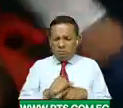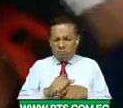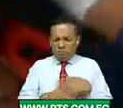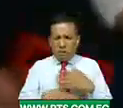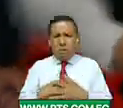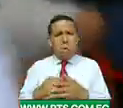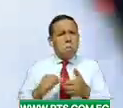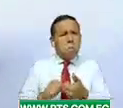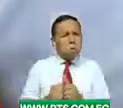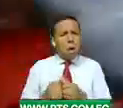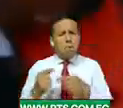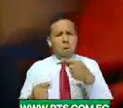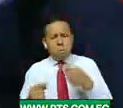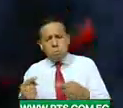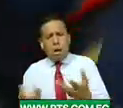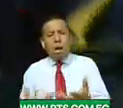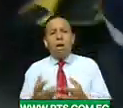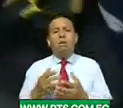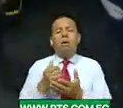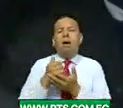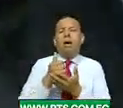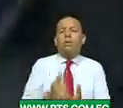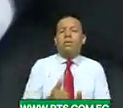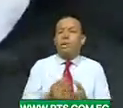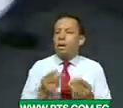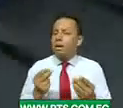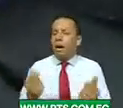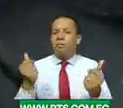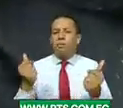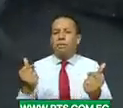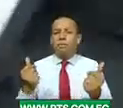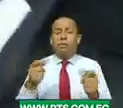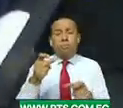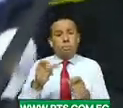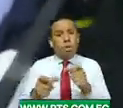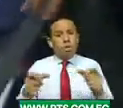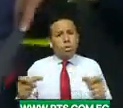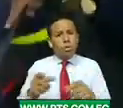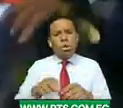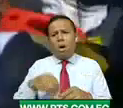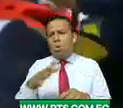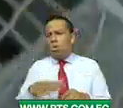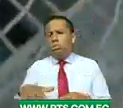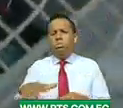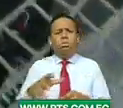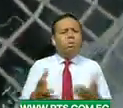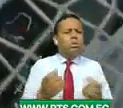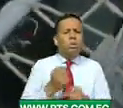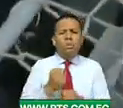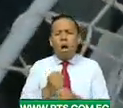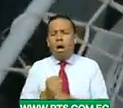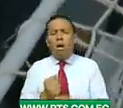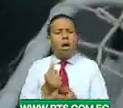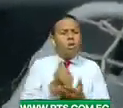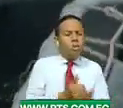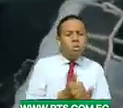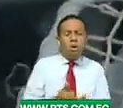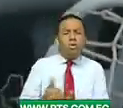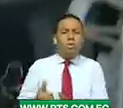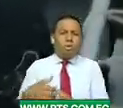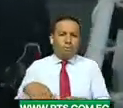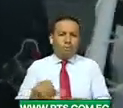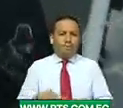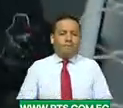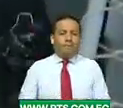y la vida de ellos en emergencias, también la de pescadores y otros ciudadanos, informó Charlie Pisa.